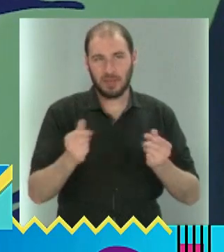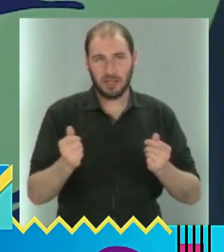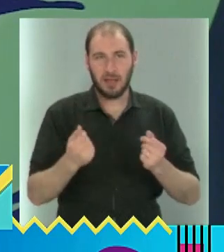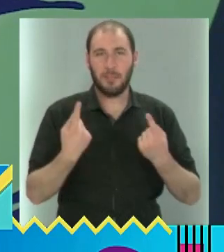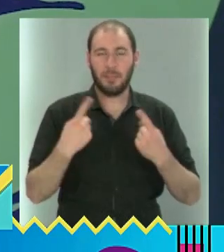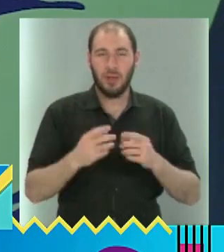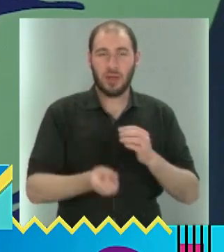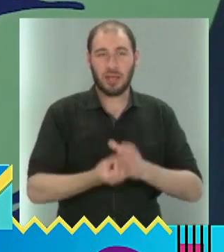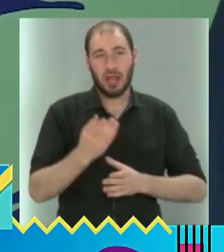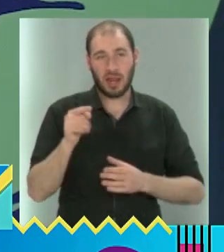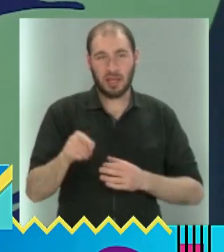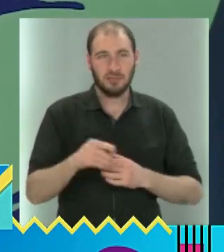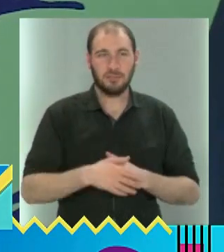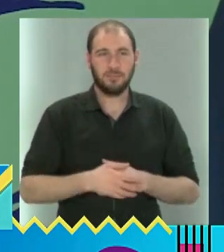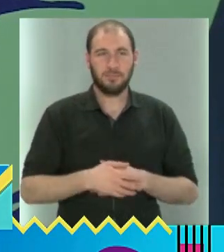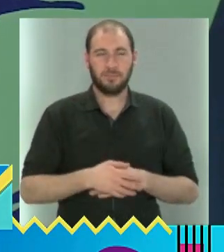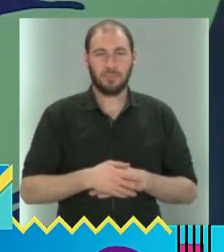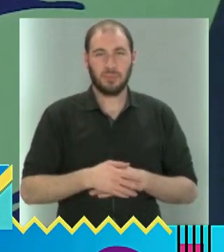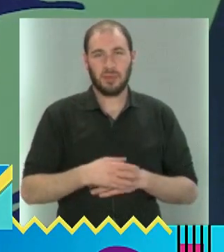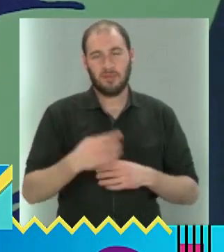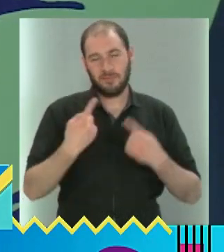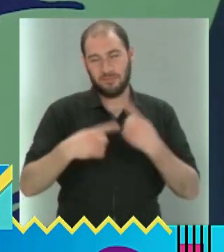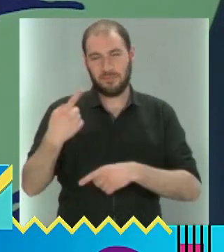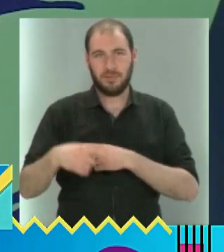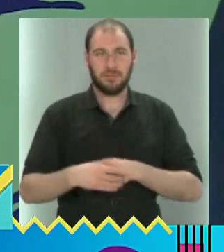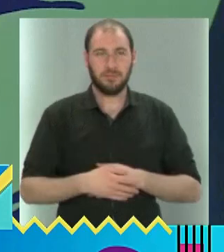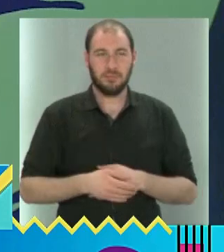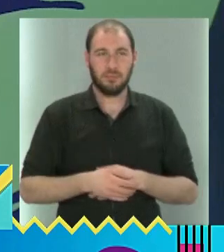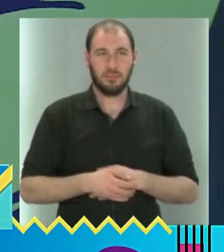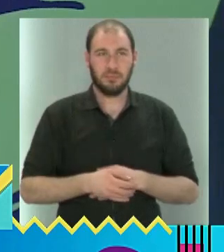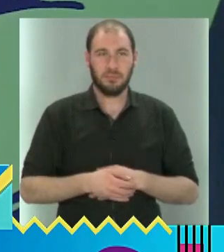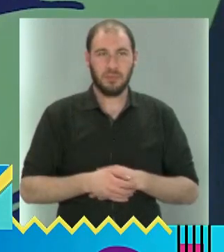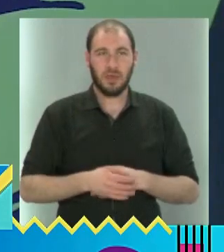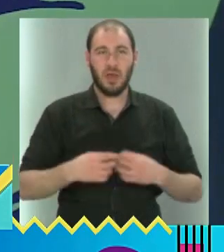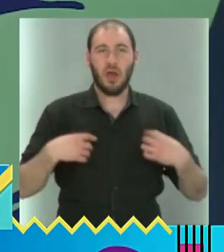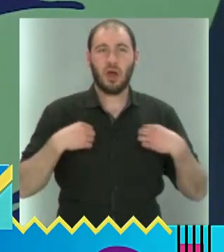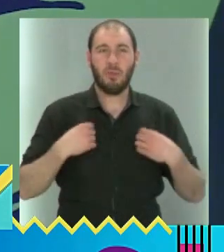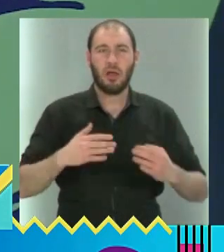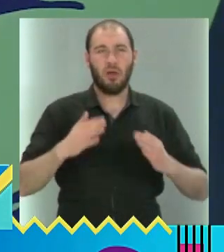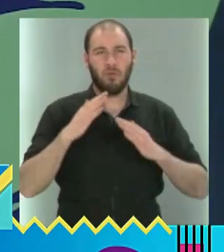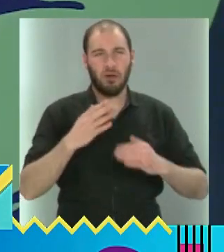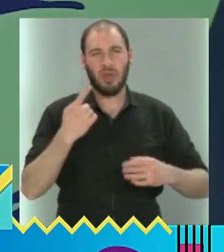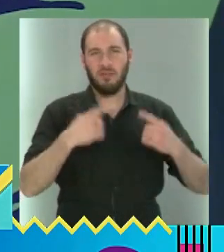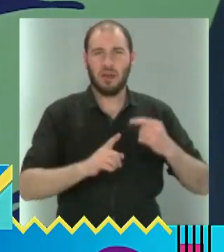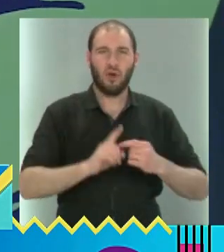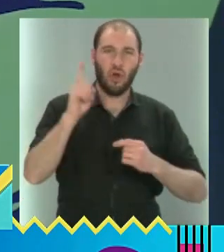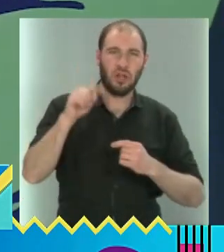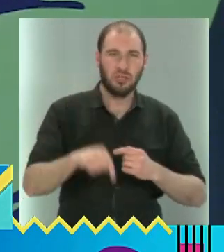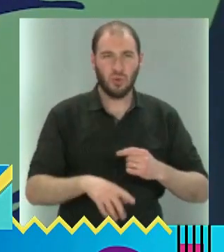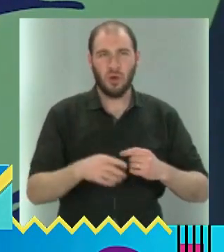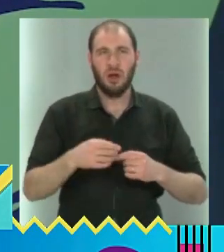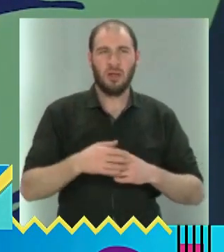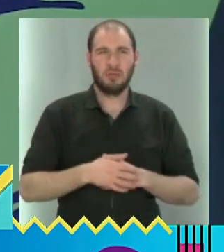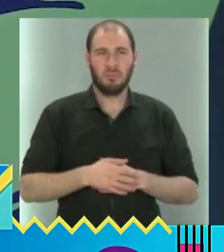pero crearon eso como con todas sus variantes. Entonces, los uniformes de Kung Fu varían del norte al sur, son